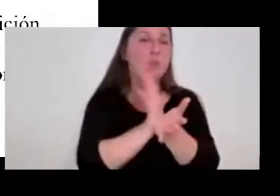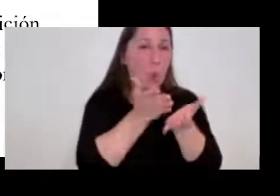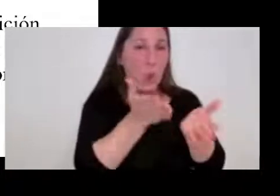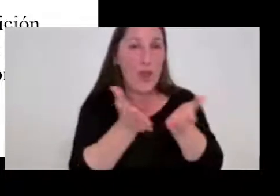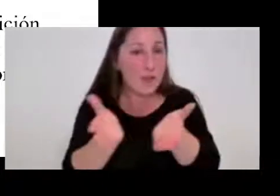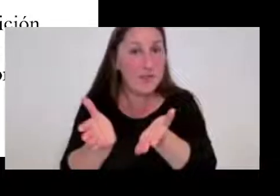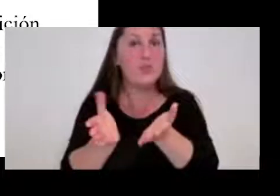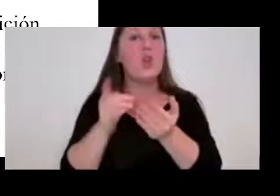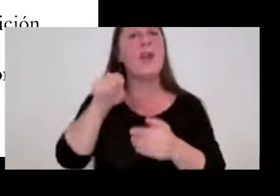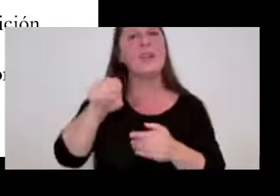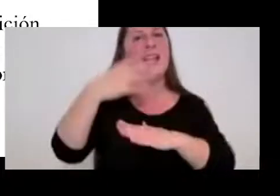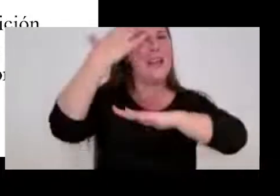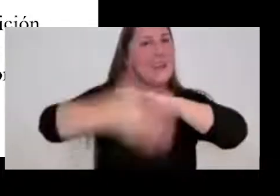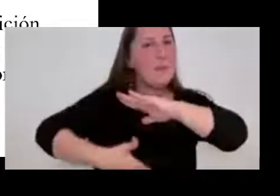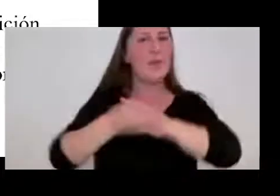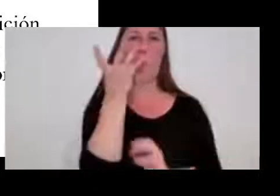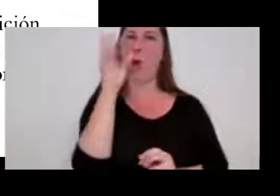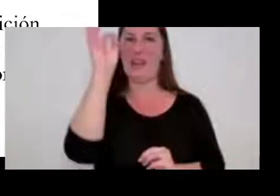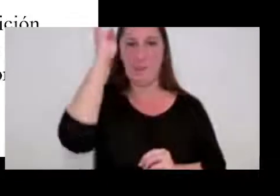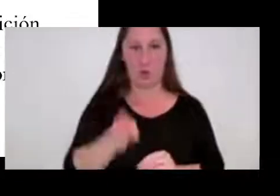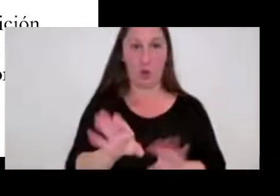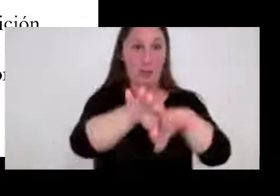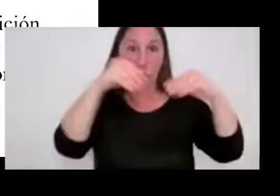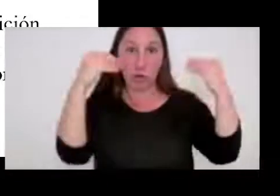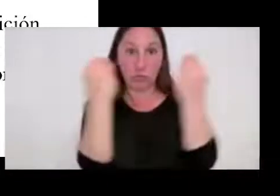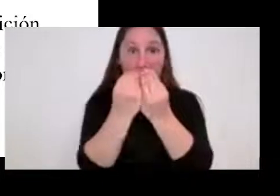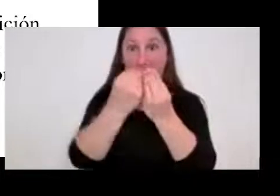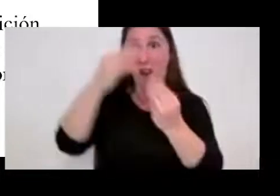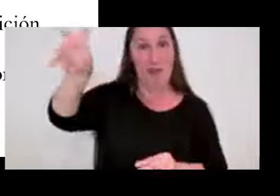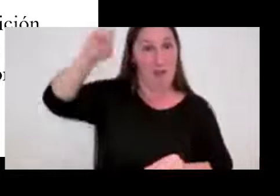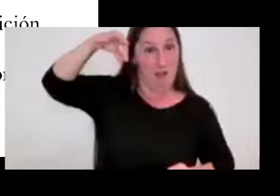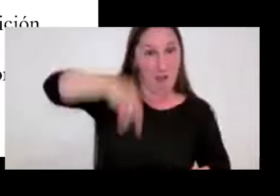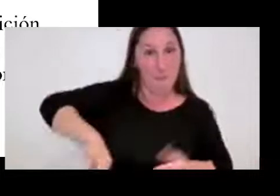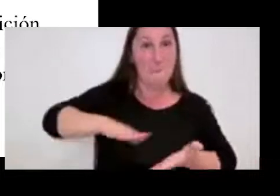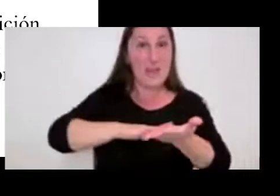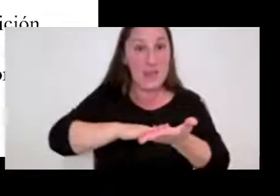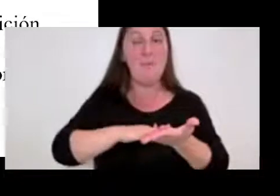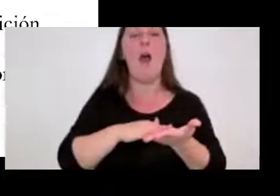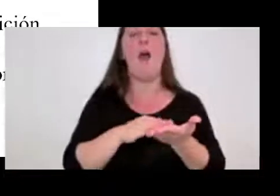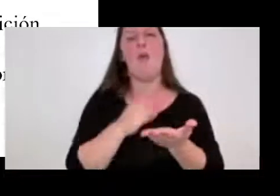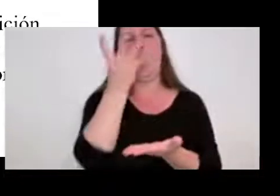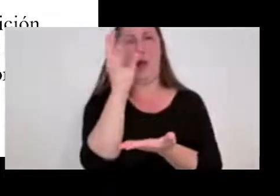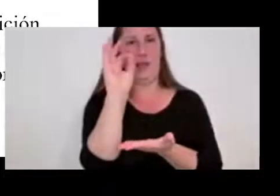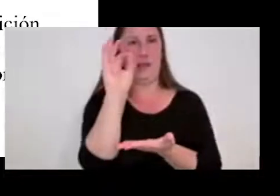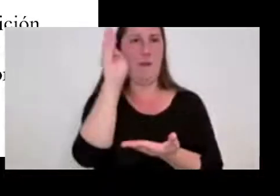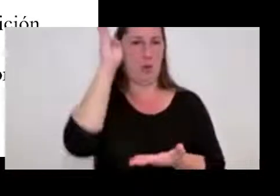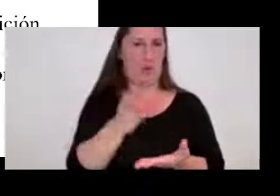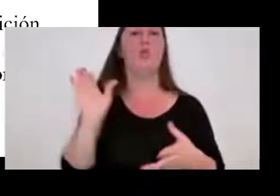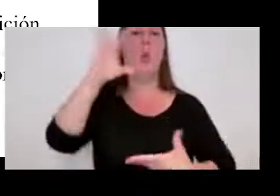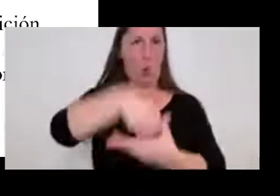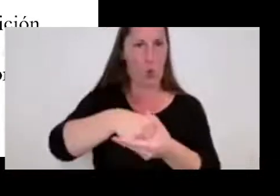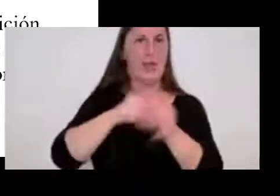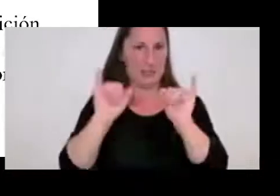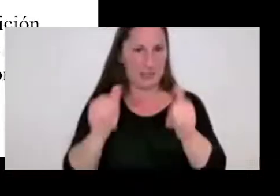está limitado al 40% de la ganancia mínima no imponible. Se suma